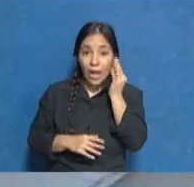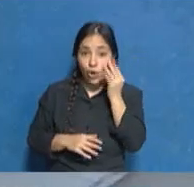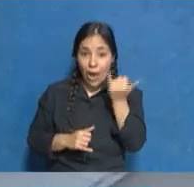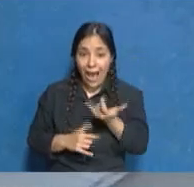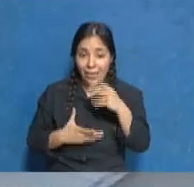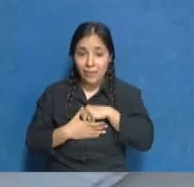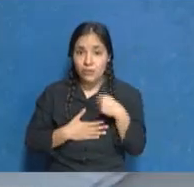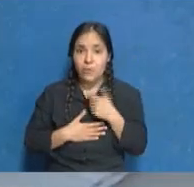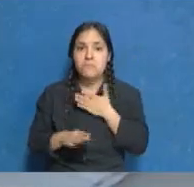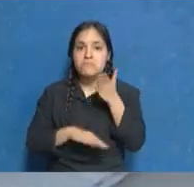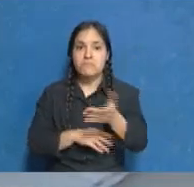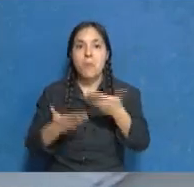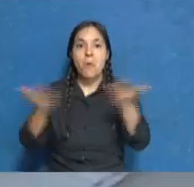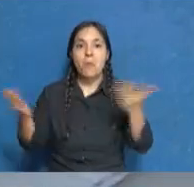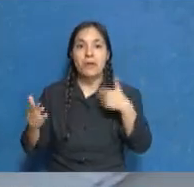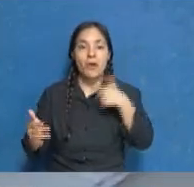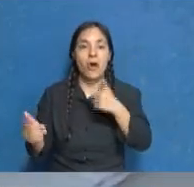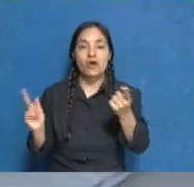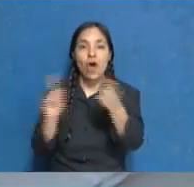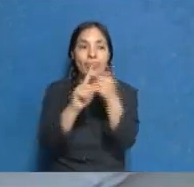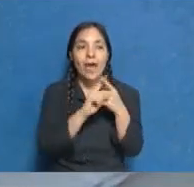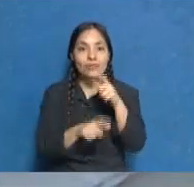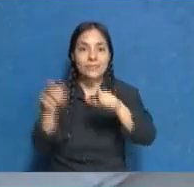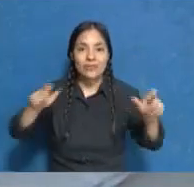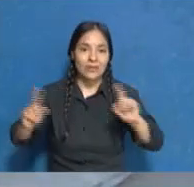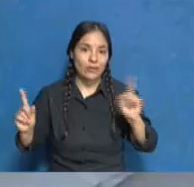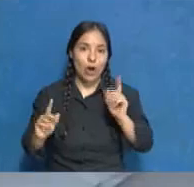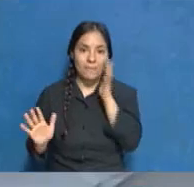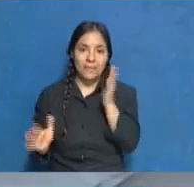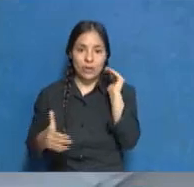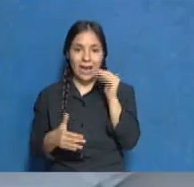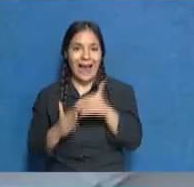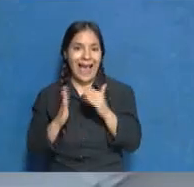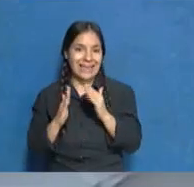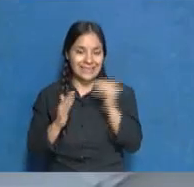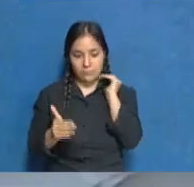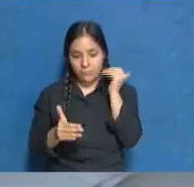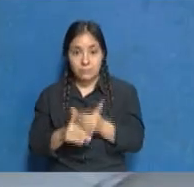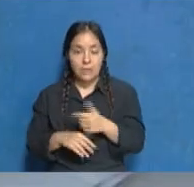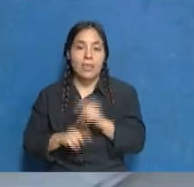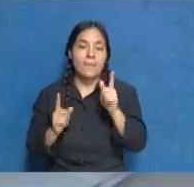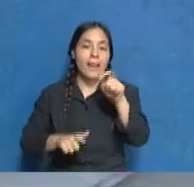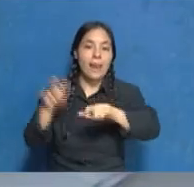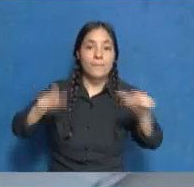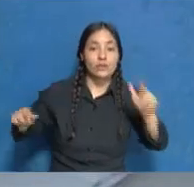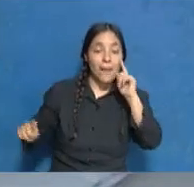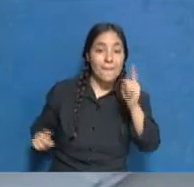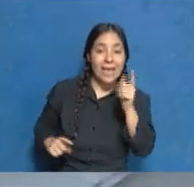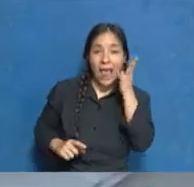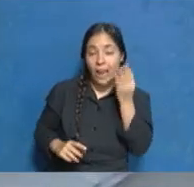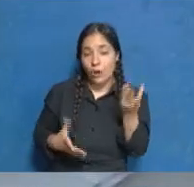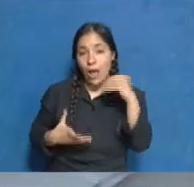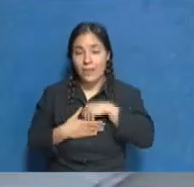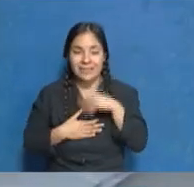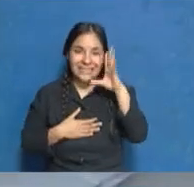públicos, tratar de no de evitar los contagios. Y en los casos de las personas con mayor riesgo, como